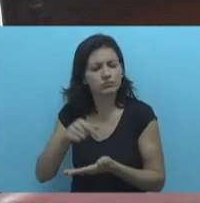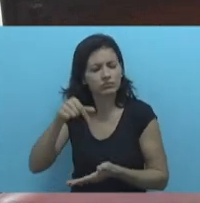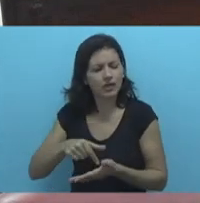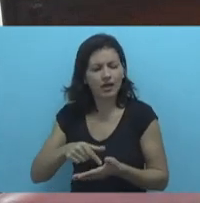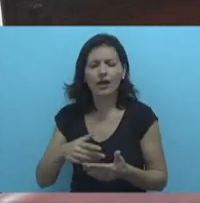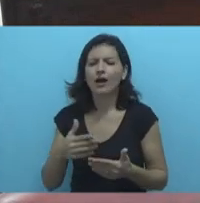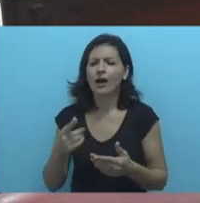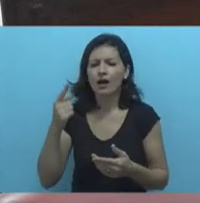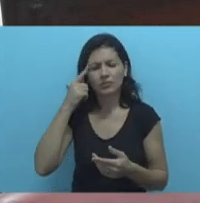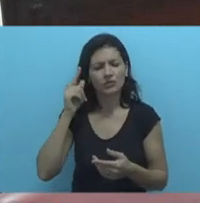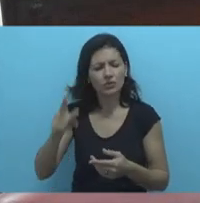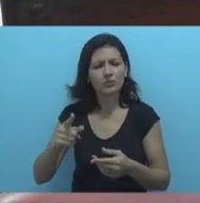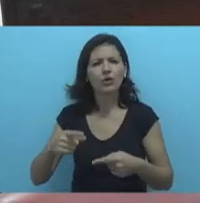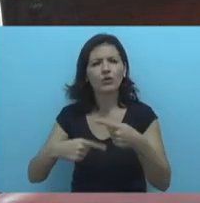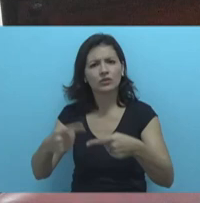vamos a ir para adelante.